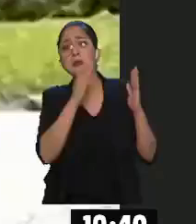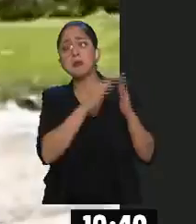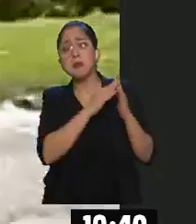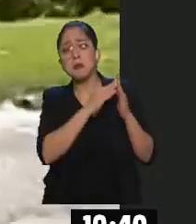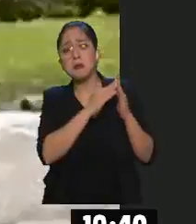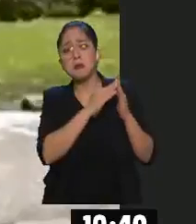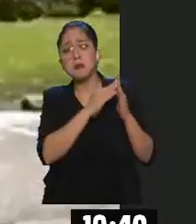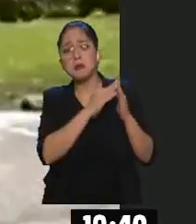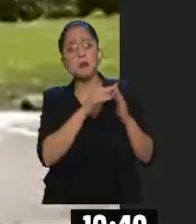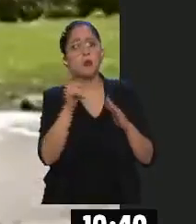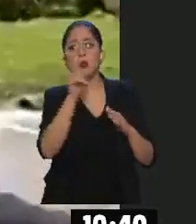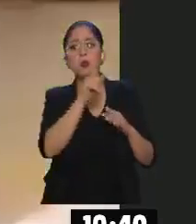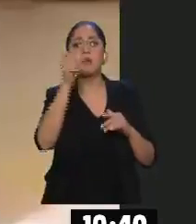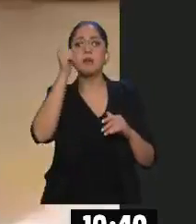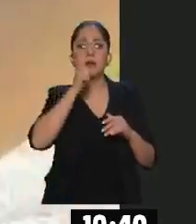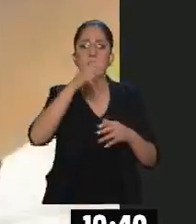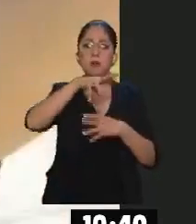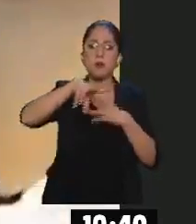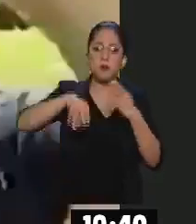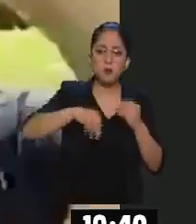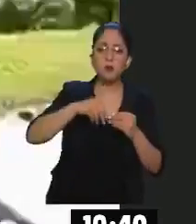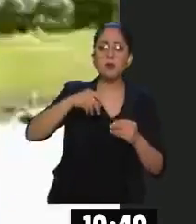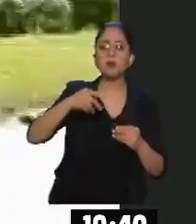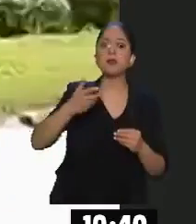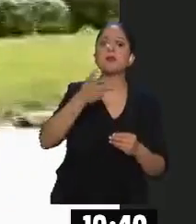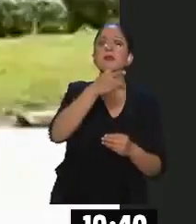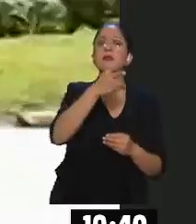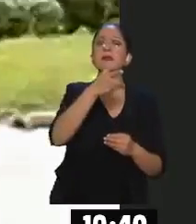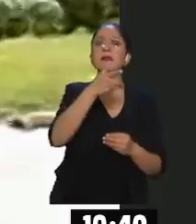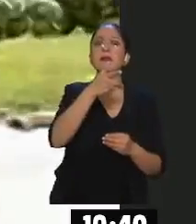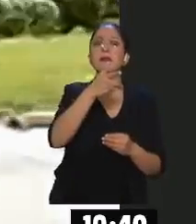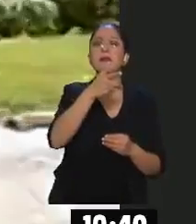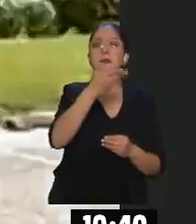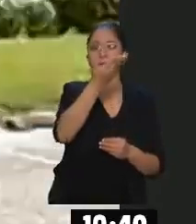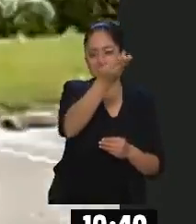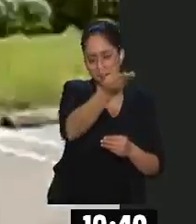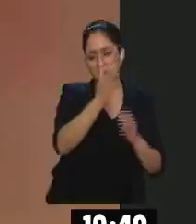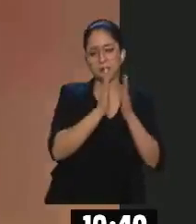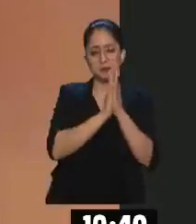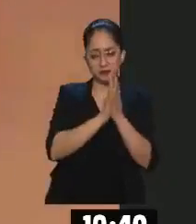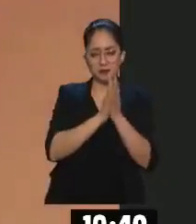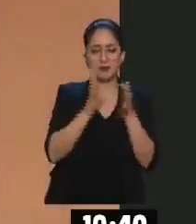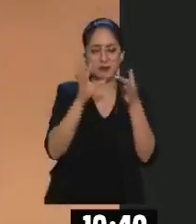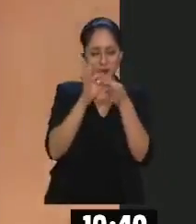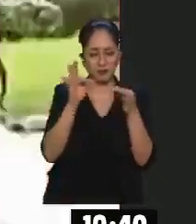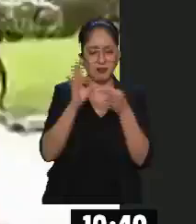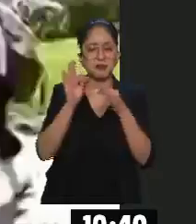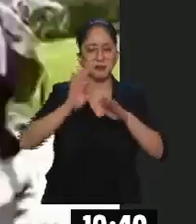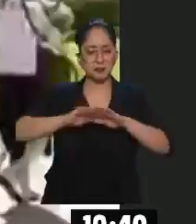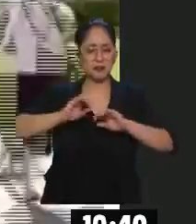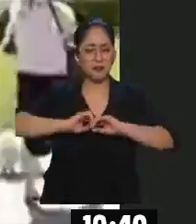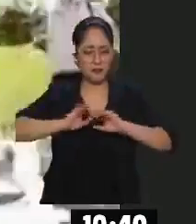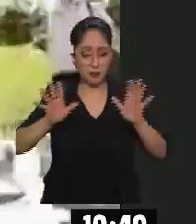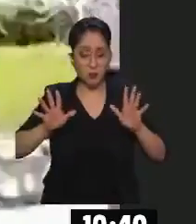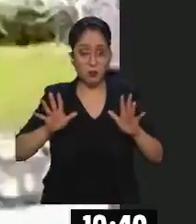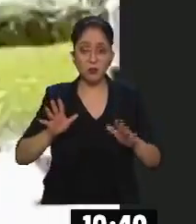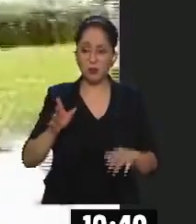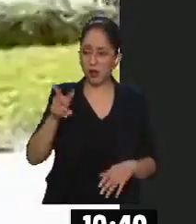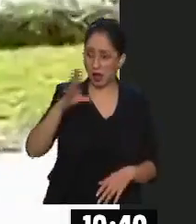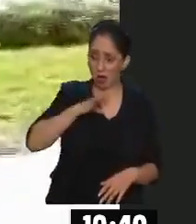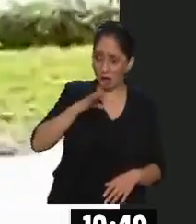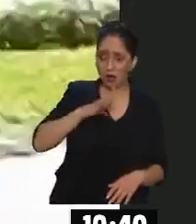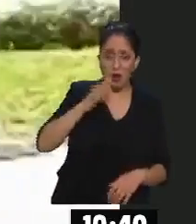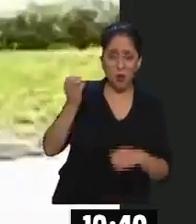de bolsa. No, es casa bolsero. Ah, se la pasa en la bolsa. ¡Maestro! Platíquenos, oiga, ¿a poco hay una forma fácil